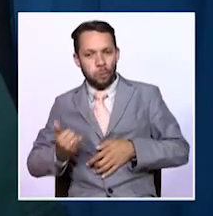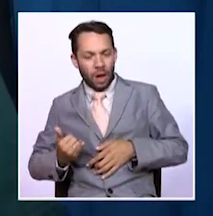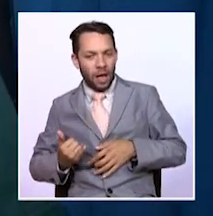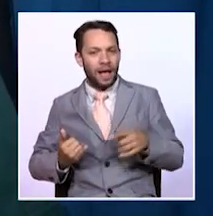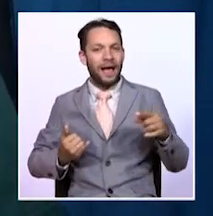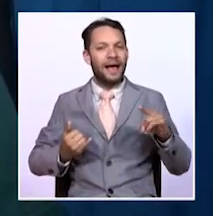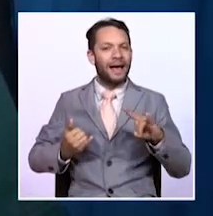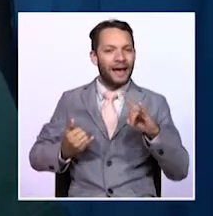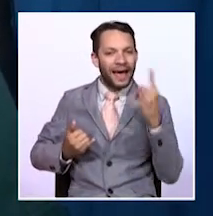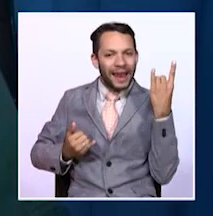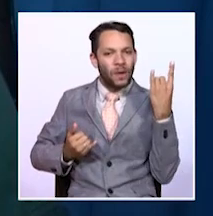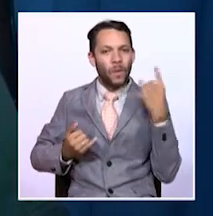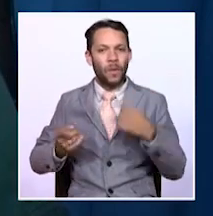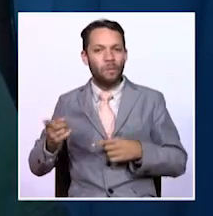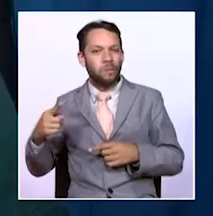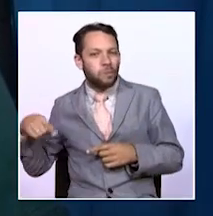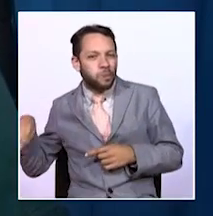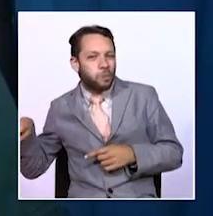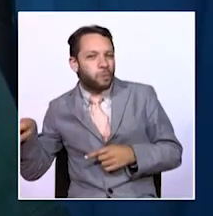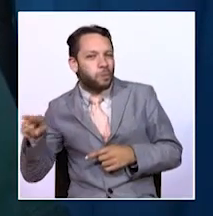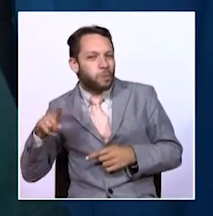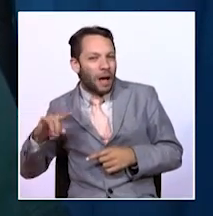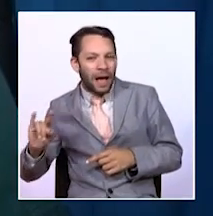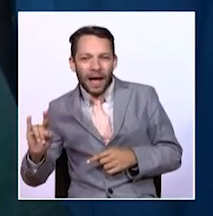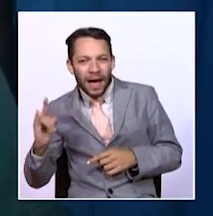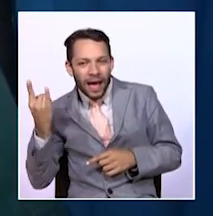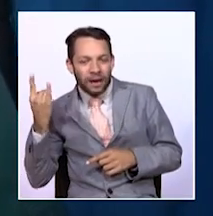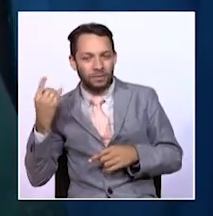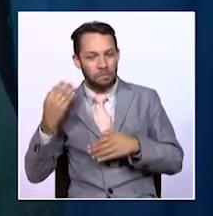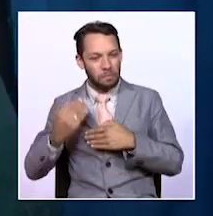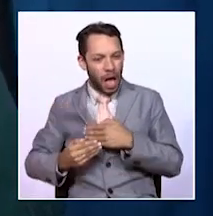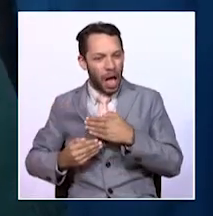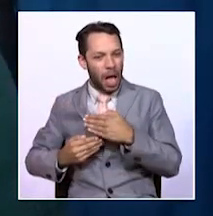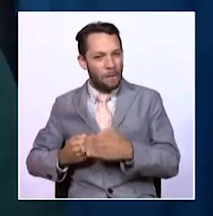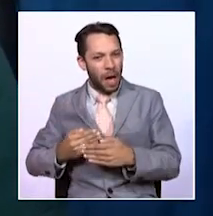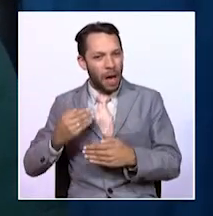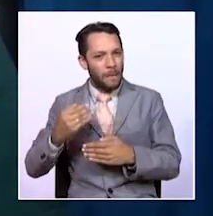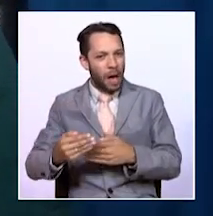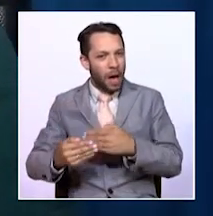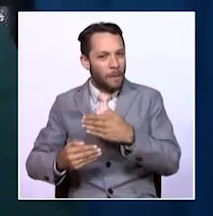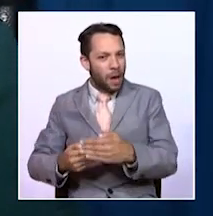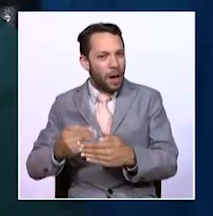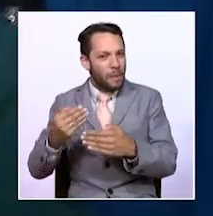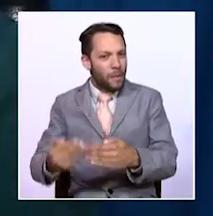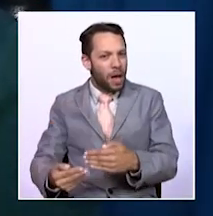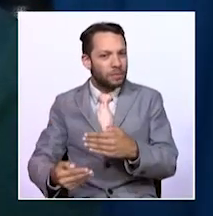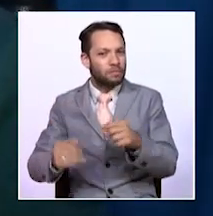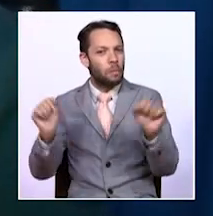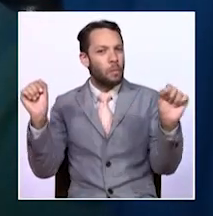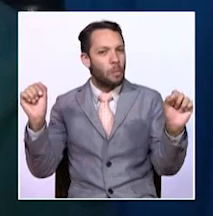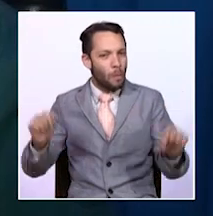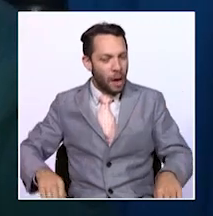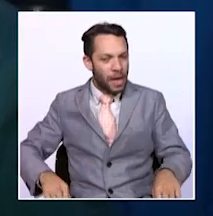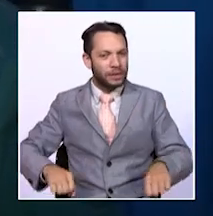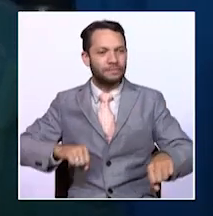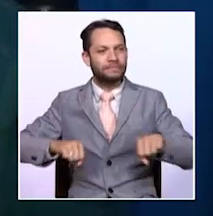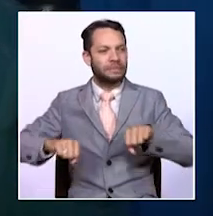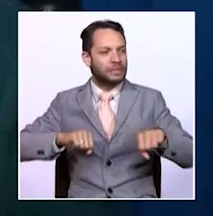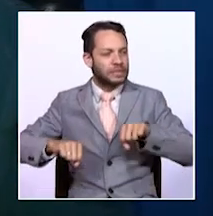algunas situaciones que comienzan, que aún todavía no tienen manifestaciones, pero que podemos correrles y